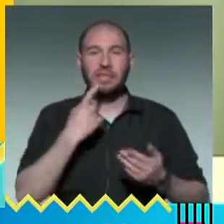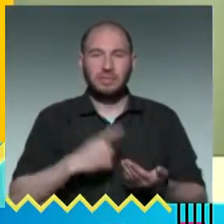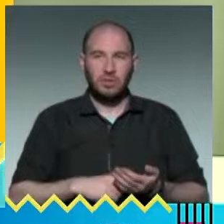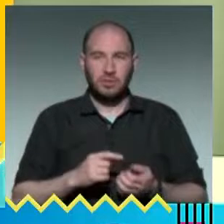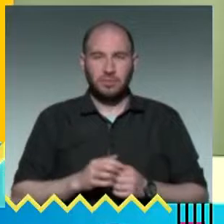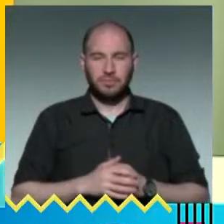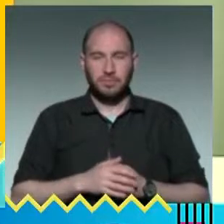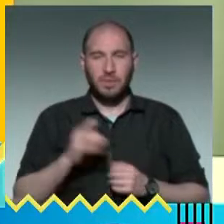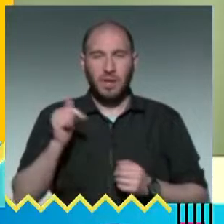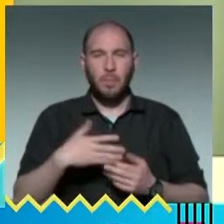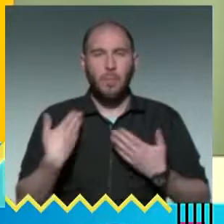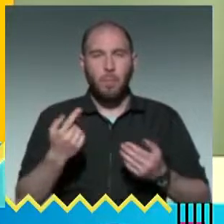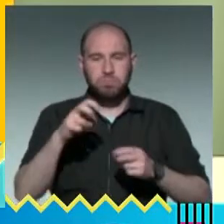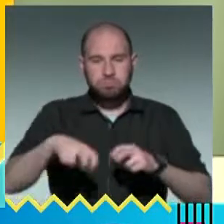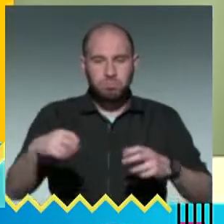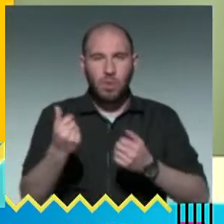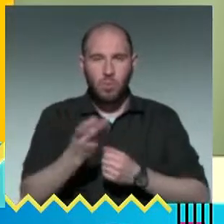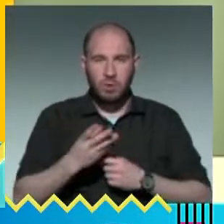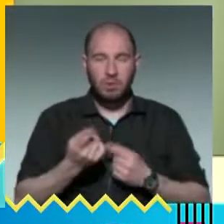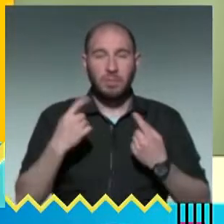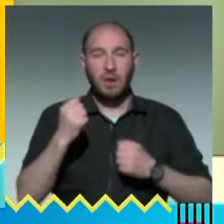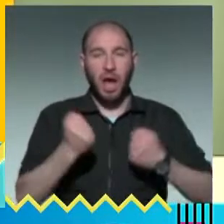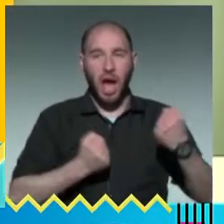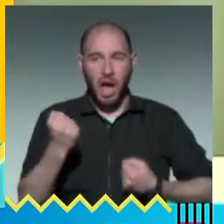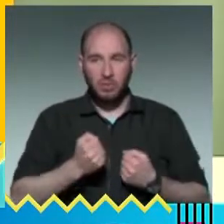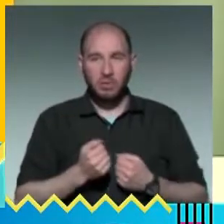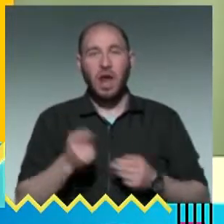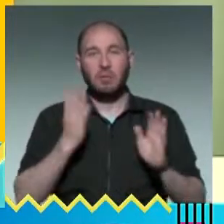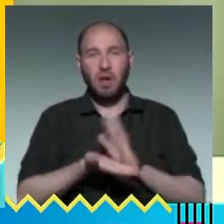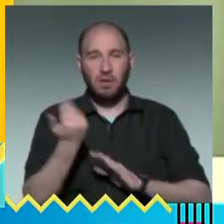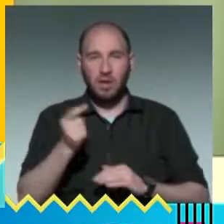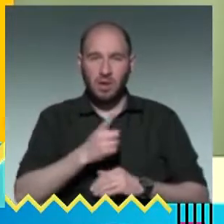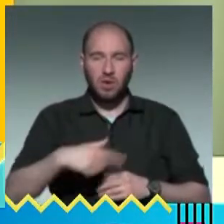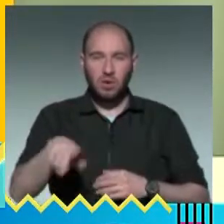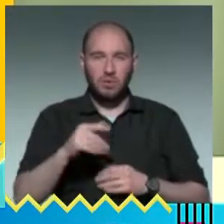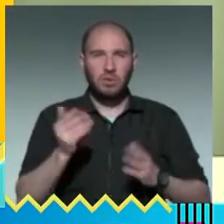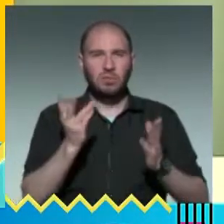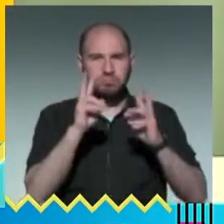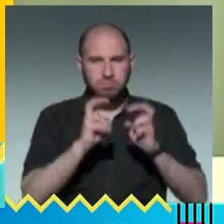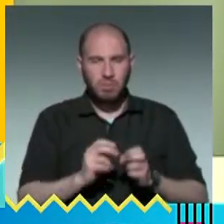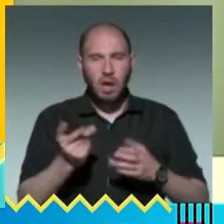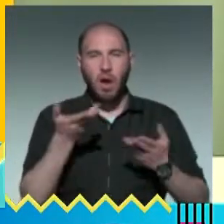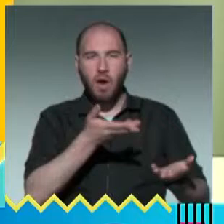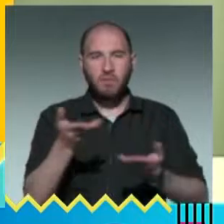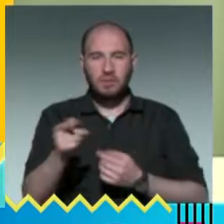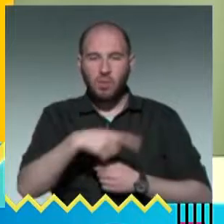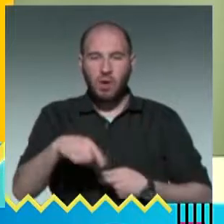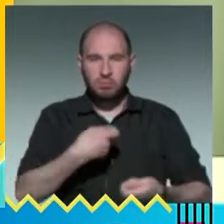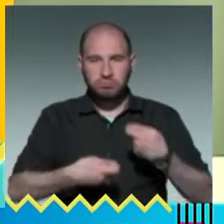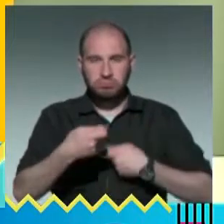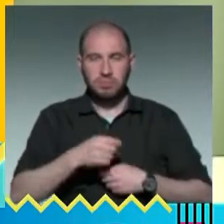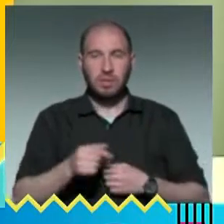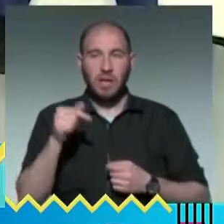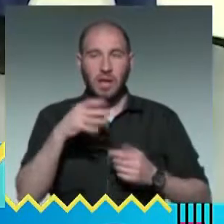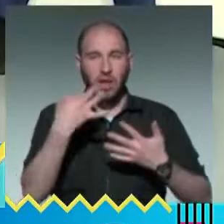de ir en las capacidades. De todas maneras, si hay vehículos que pueden haber quedado afuera, nosotros lo estuvimos estudiando sobre la oferta que había hoy en el mercado, lo